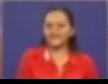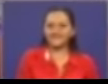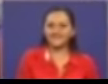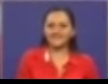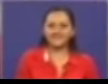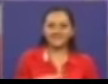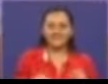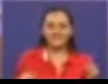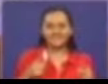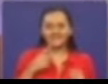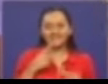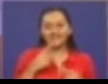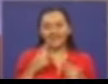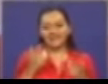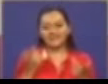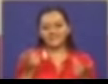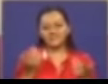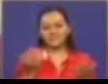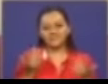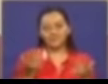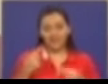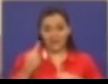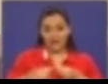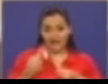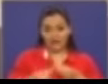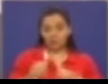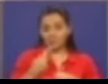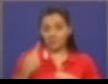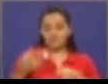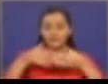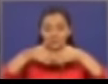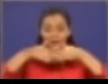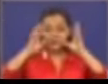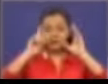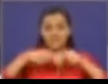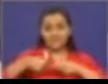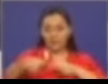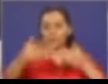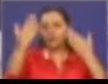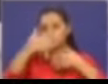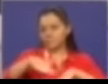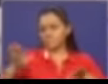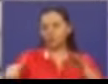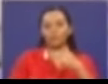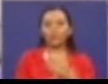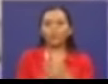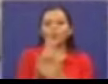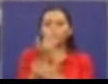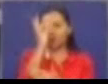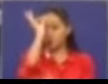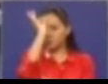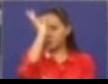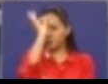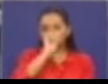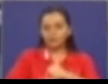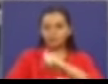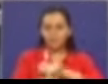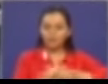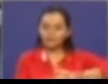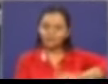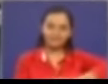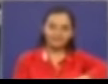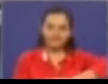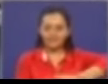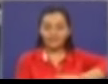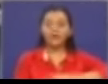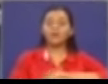Eso, presidente. Entonces, en Quito, como usted mencionaba, en diciembre tendremos el nuevo hospital ginecobstétrico, y asimismo, en el resto